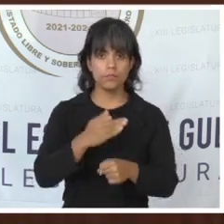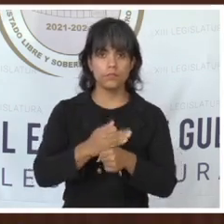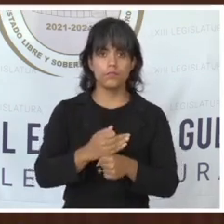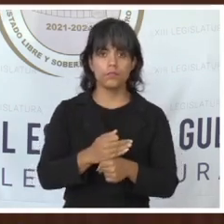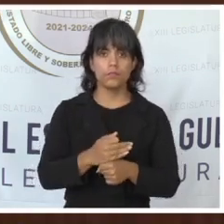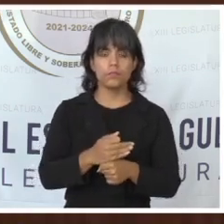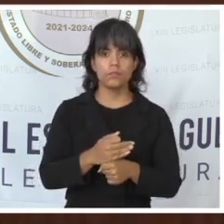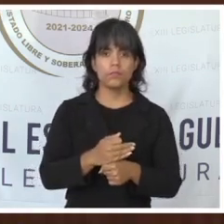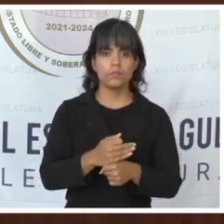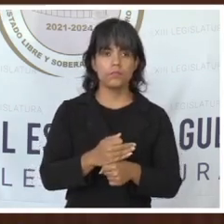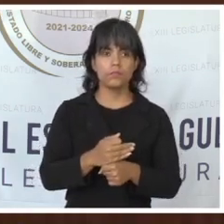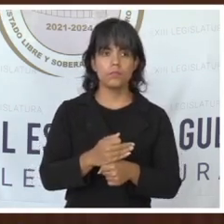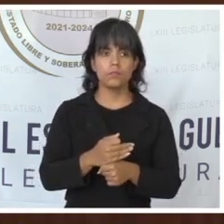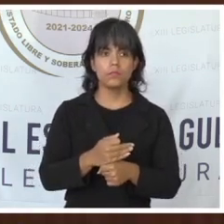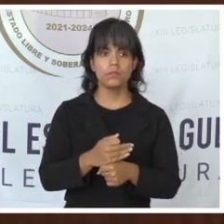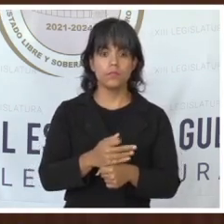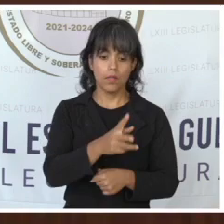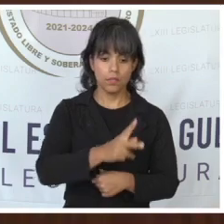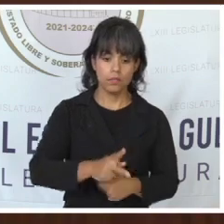se esté atendiendo